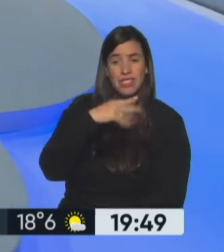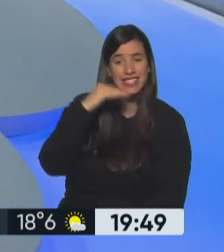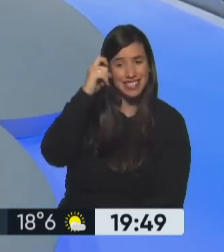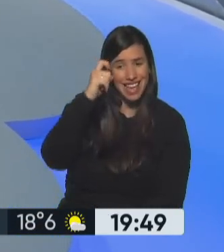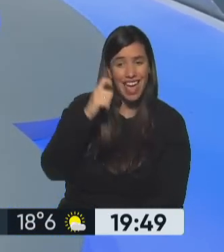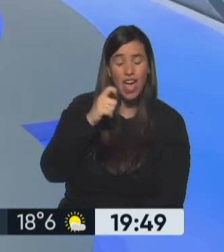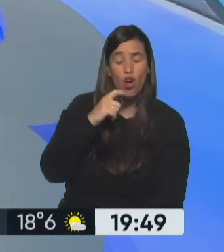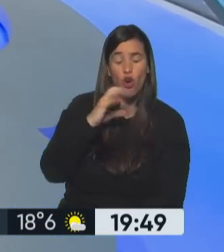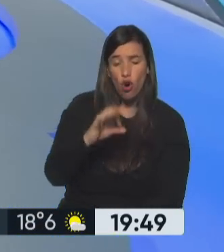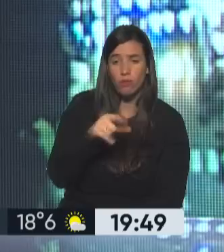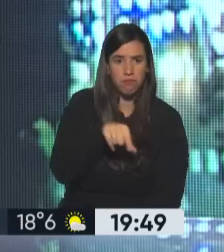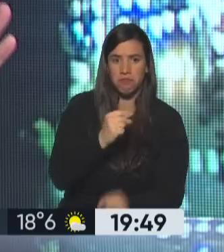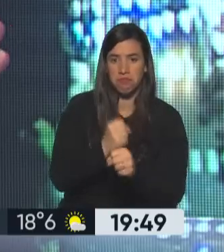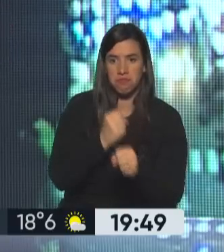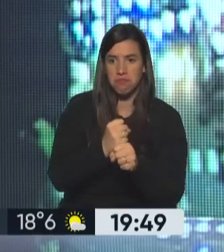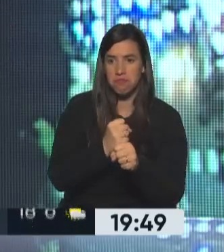El Consejo estuvo muy poco, paralizado